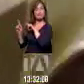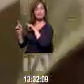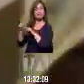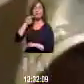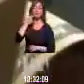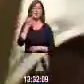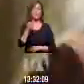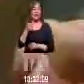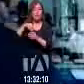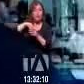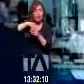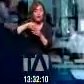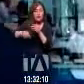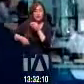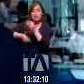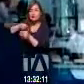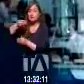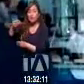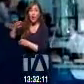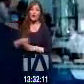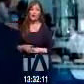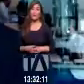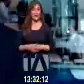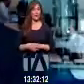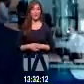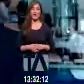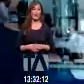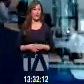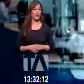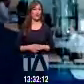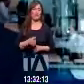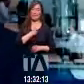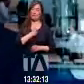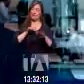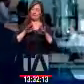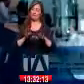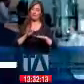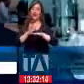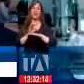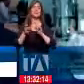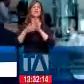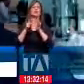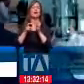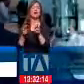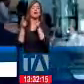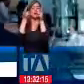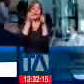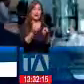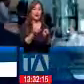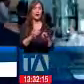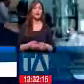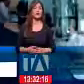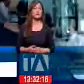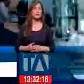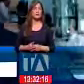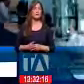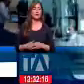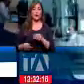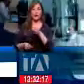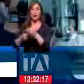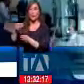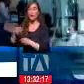que no necesita devolver. Definitivamente estos recursos del FMI son un regalo. Son un aporte que no se debe